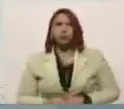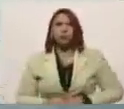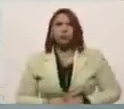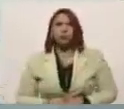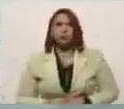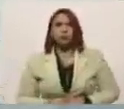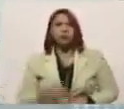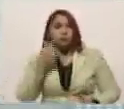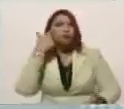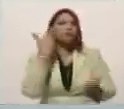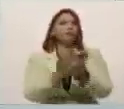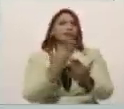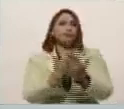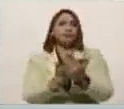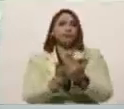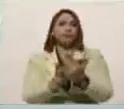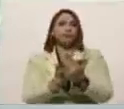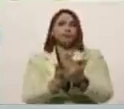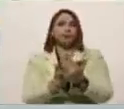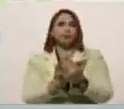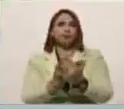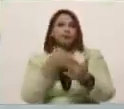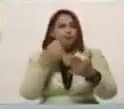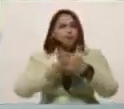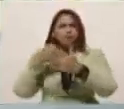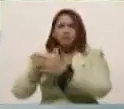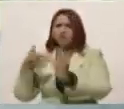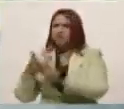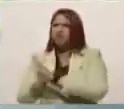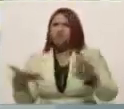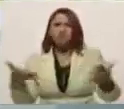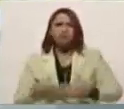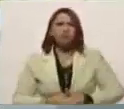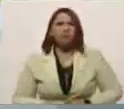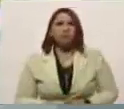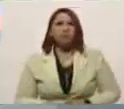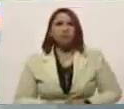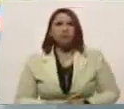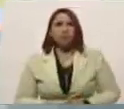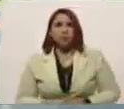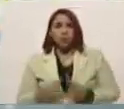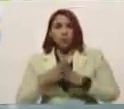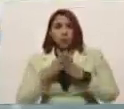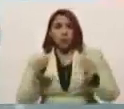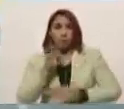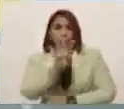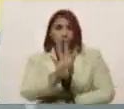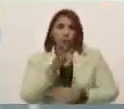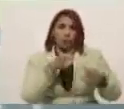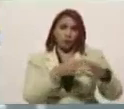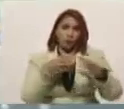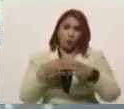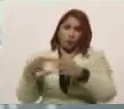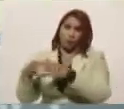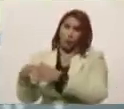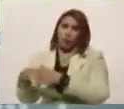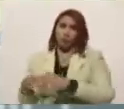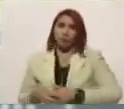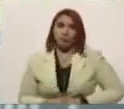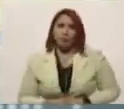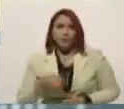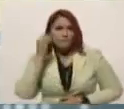para probar la capacidad combativa de todos los cuatro componentes y